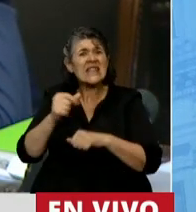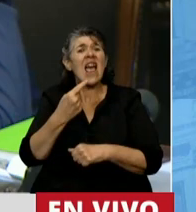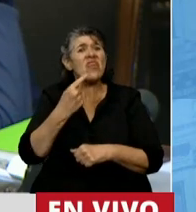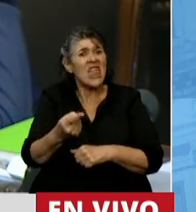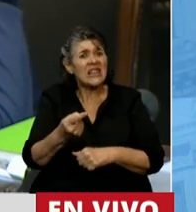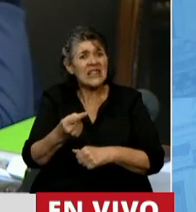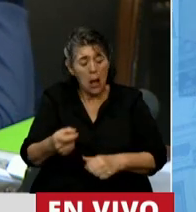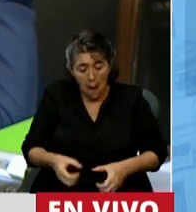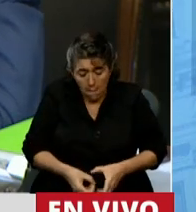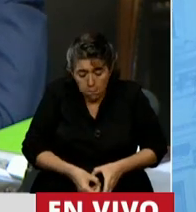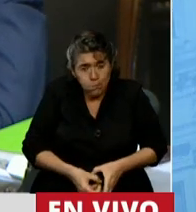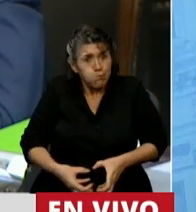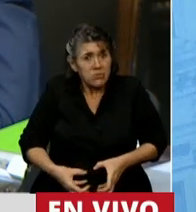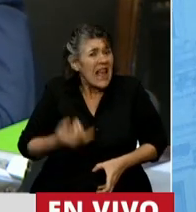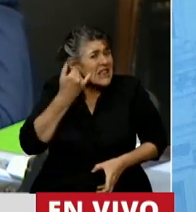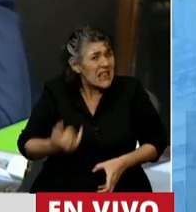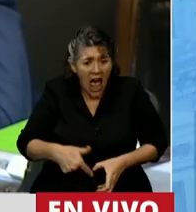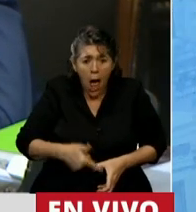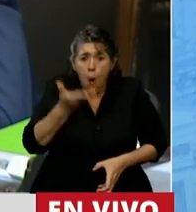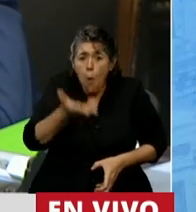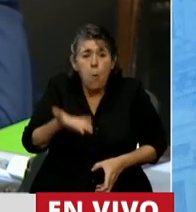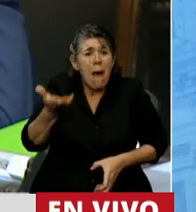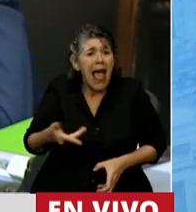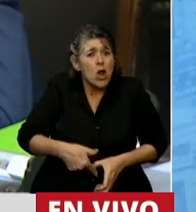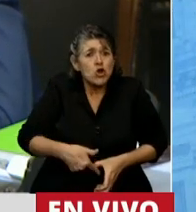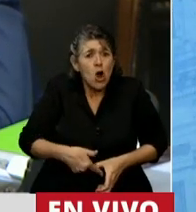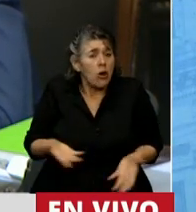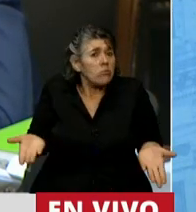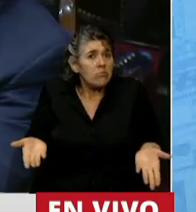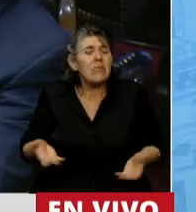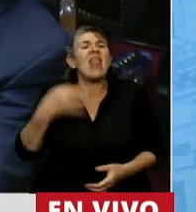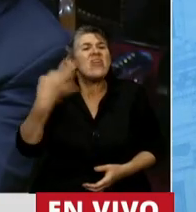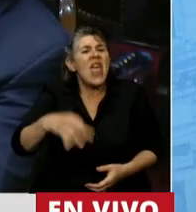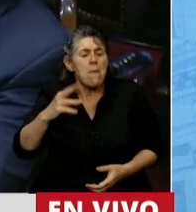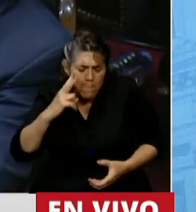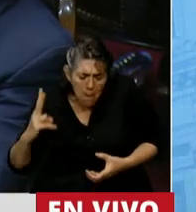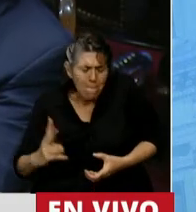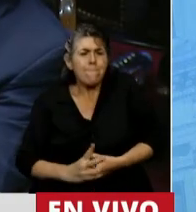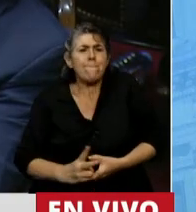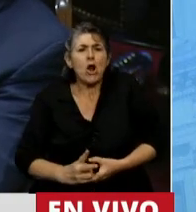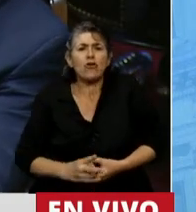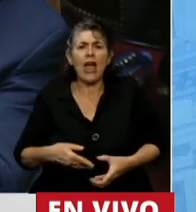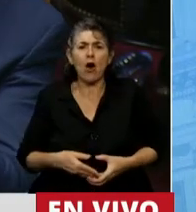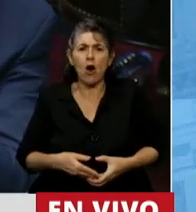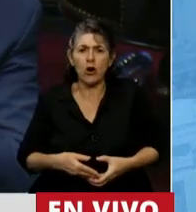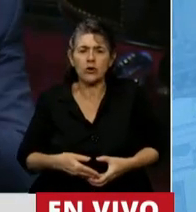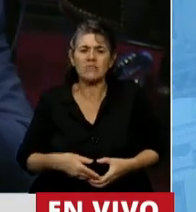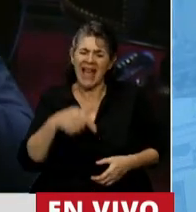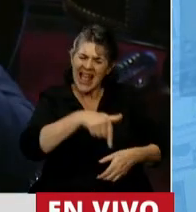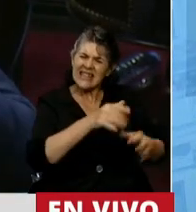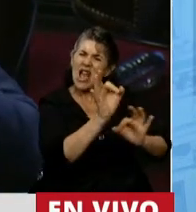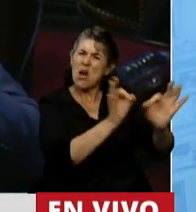embrión es un ser humano y este, por serlo, debe ser protegido. El proyecto en